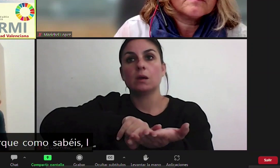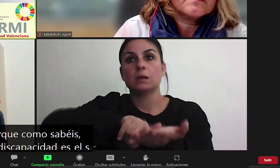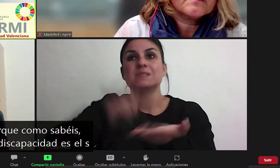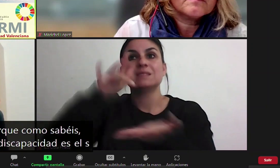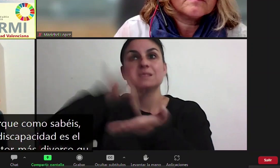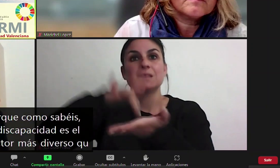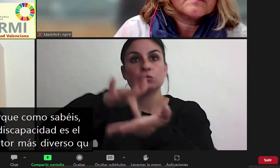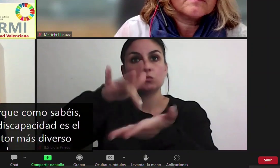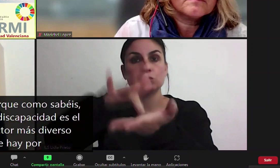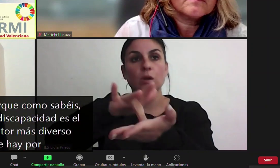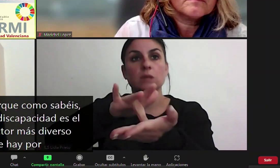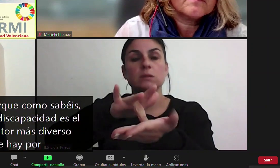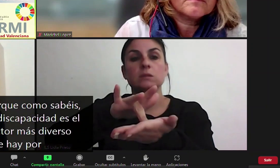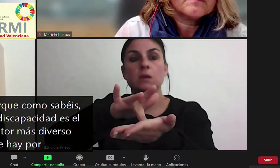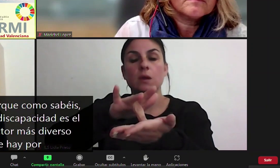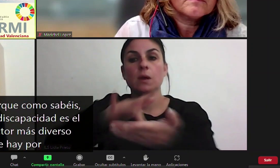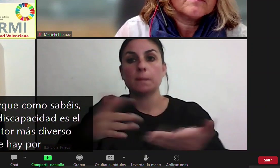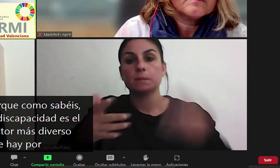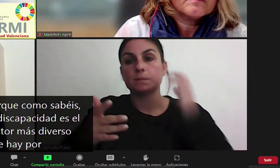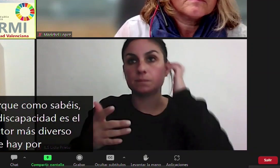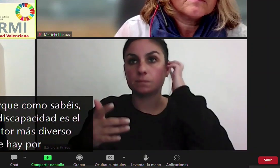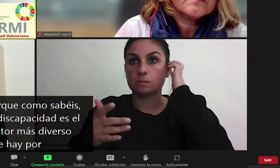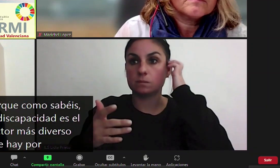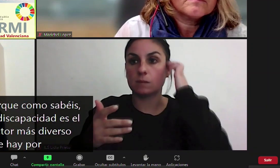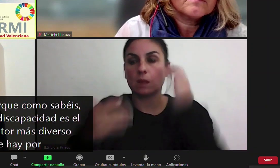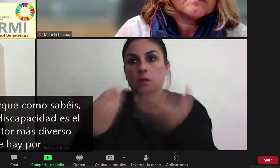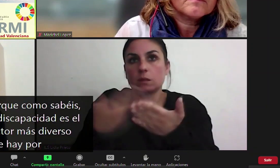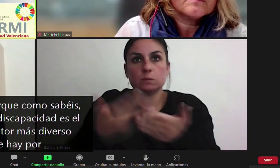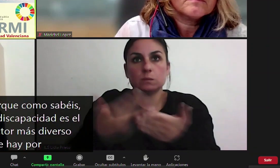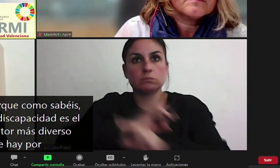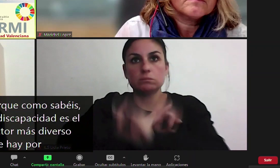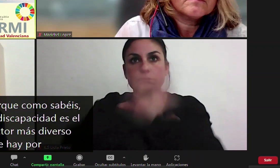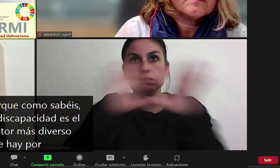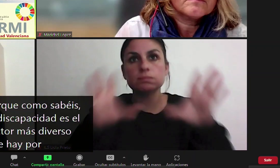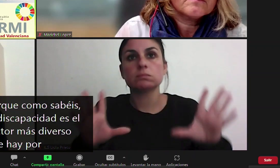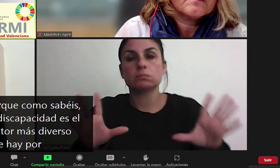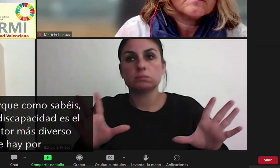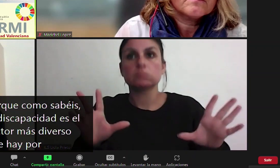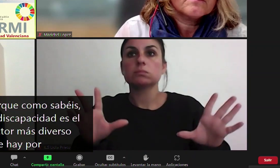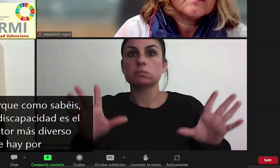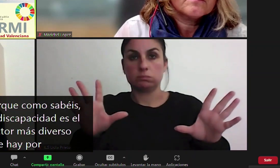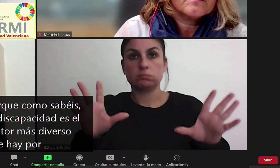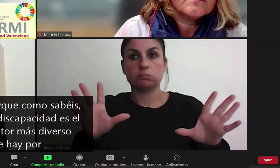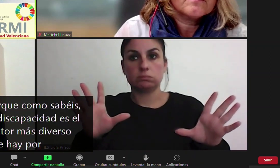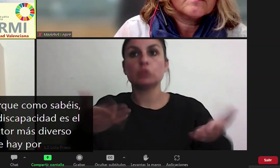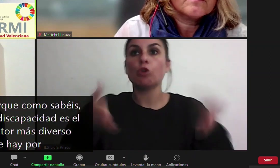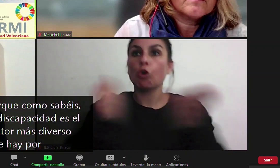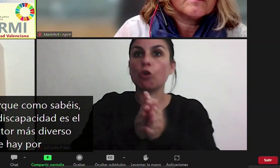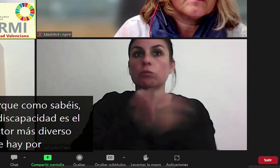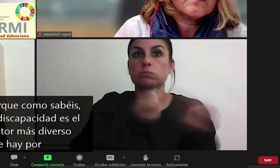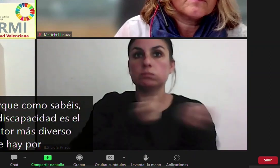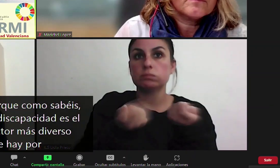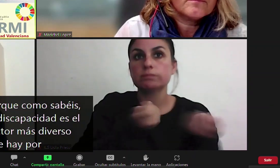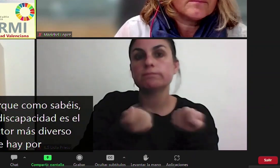sesiones, esto plasma realmente, pues como os decía antes, esta cogobernanza que